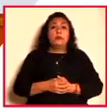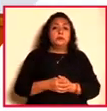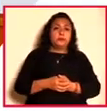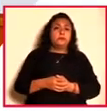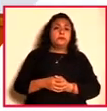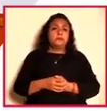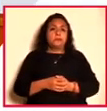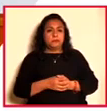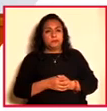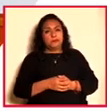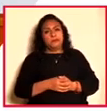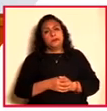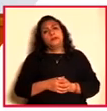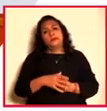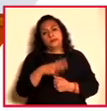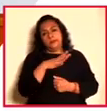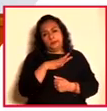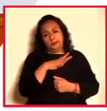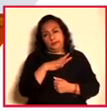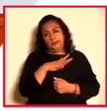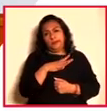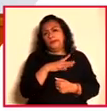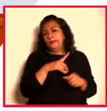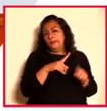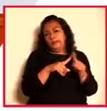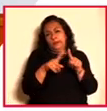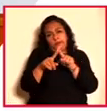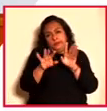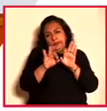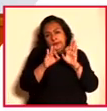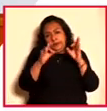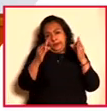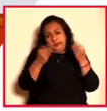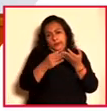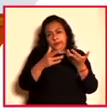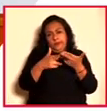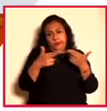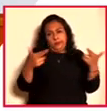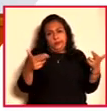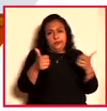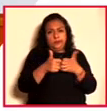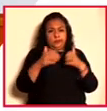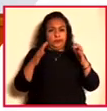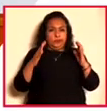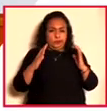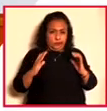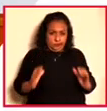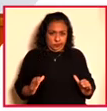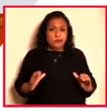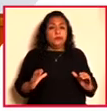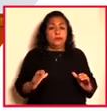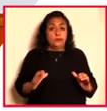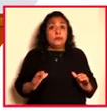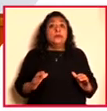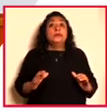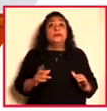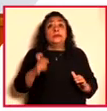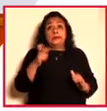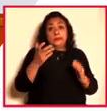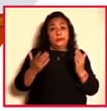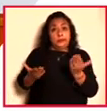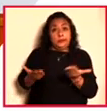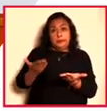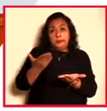presentan abordan distintas maneras de relacionarse con el cuerpo, y son propuestas que van desde